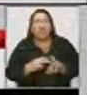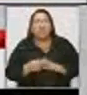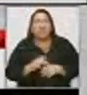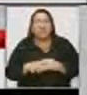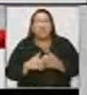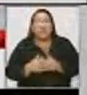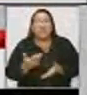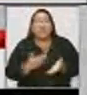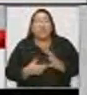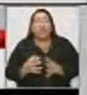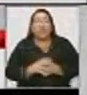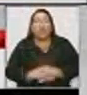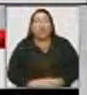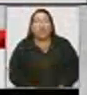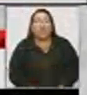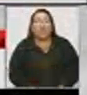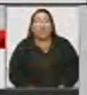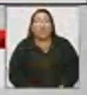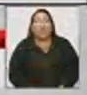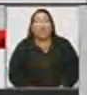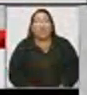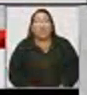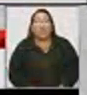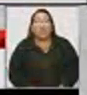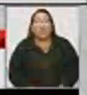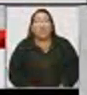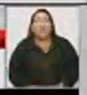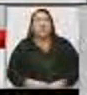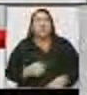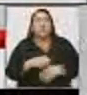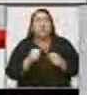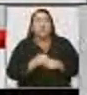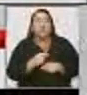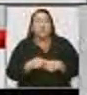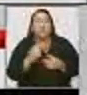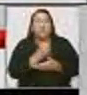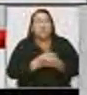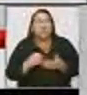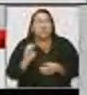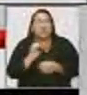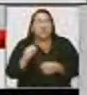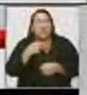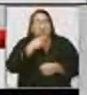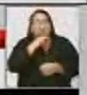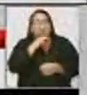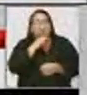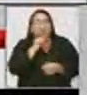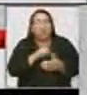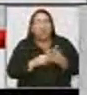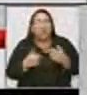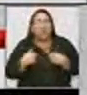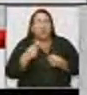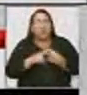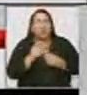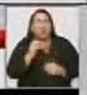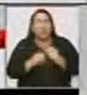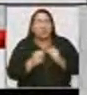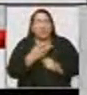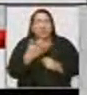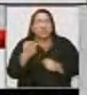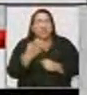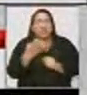servicios y mejorado la atención a las víctimas a nivel nacional. Respecto a los centros de emergencia mujer, contamos a la fecha